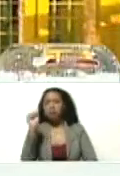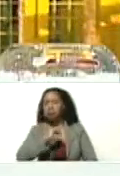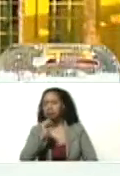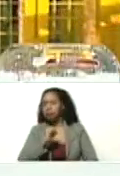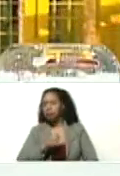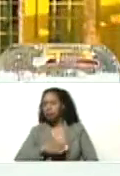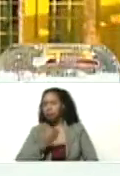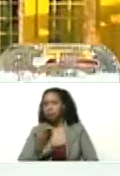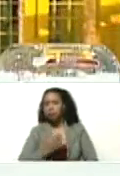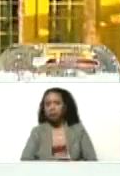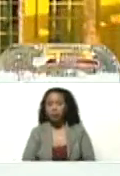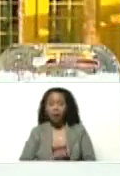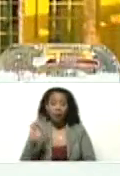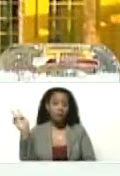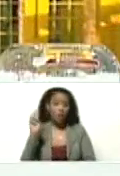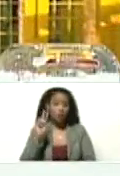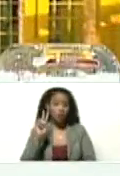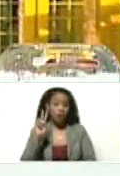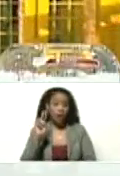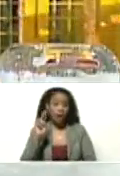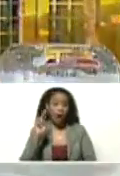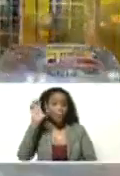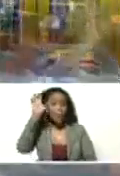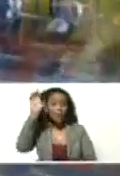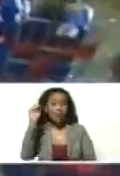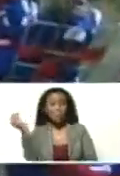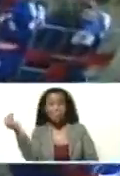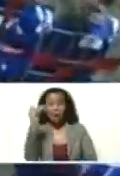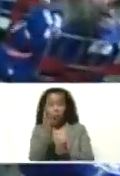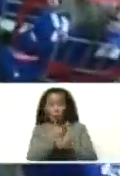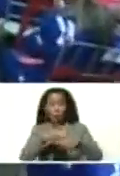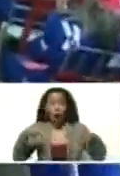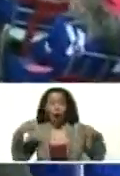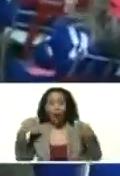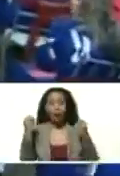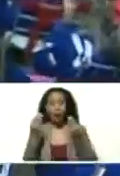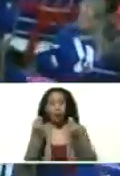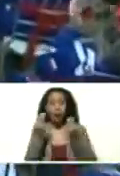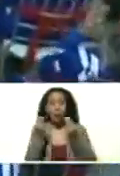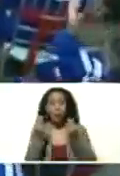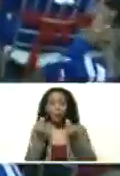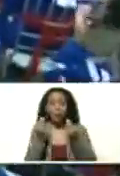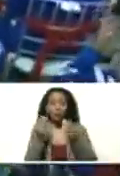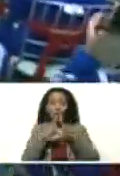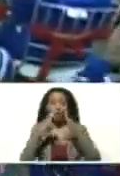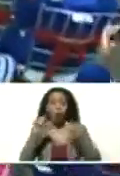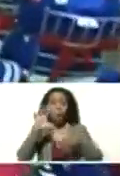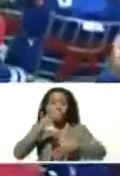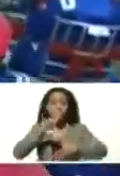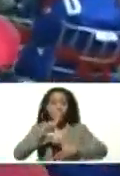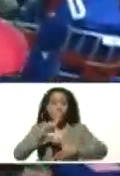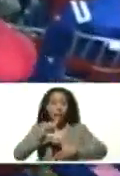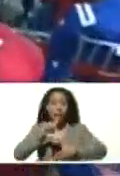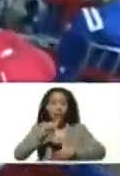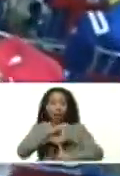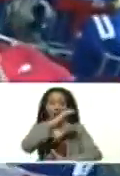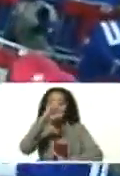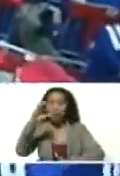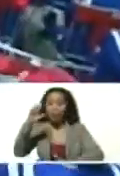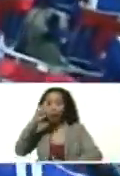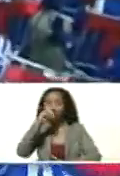puede. Venezuela va a ser el país de mayor crecimiento económico de toda América Latina y el Caribe en el